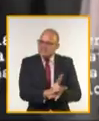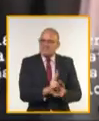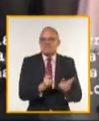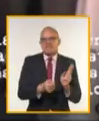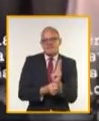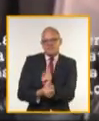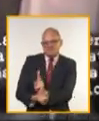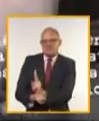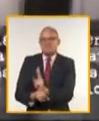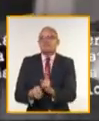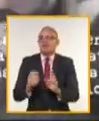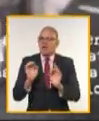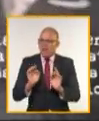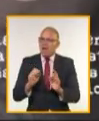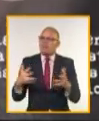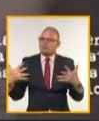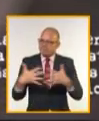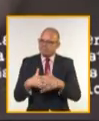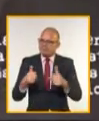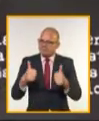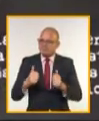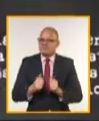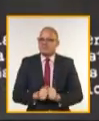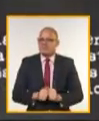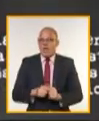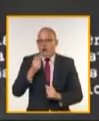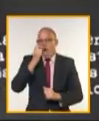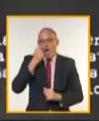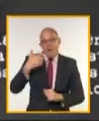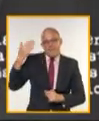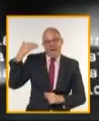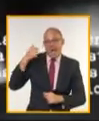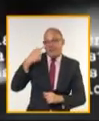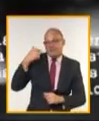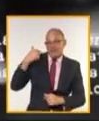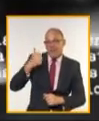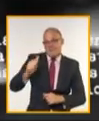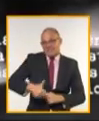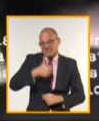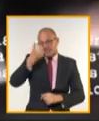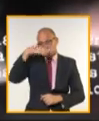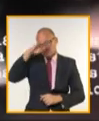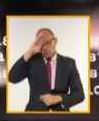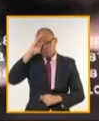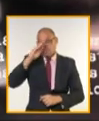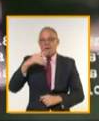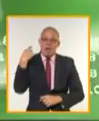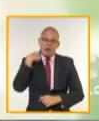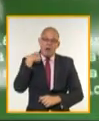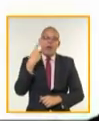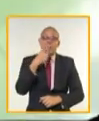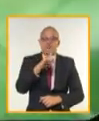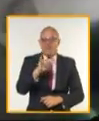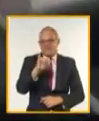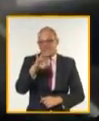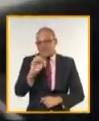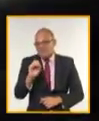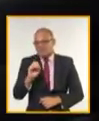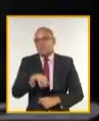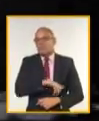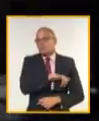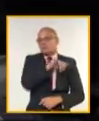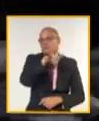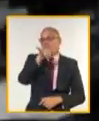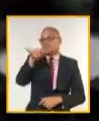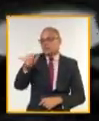esa trayectoria. El presidente Osvaldo Dorticós Torrado inauguró esa tradición en los años 60 del pasado siglo. Fue la